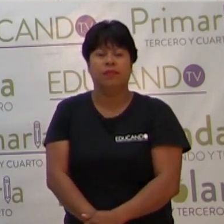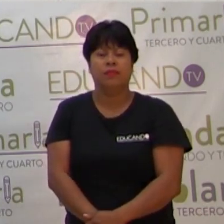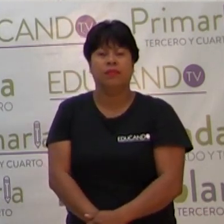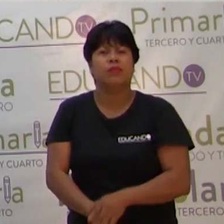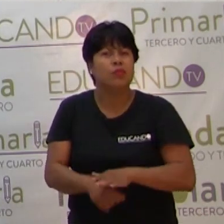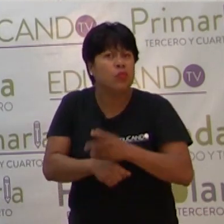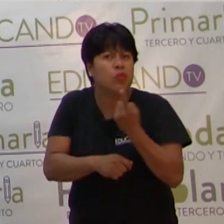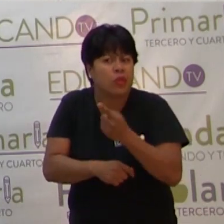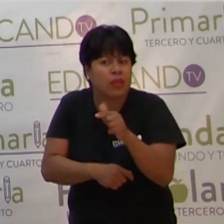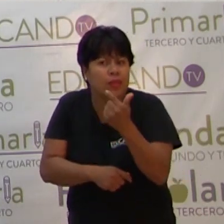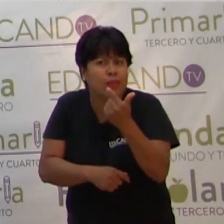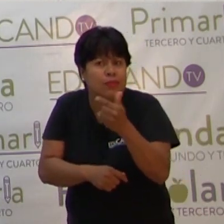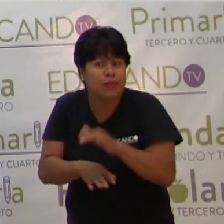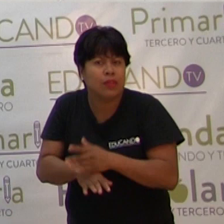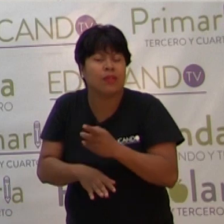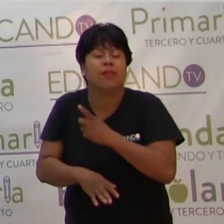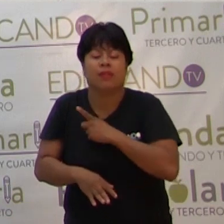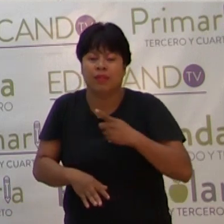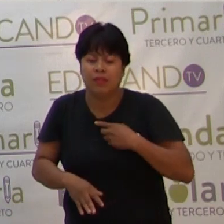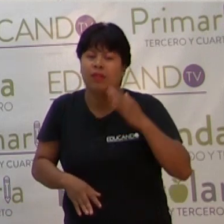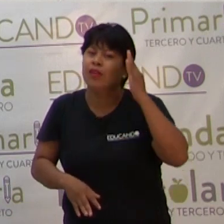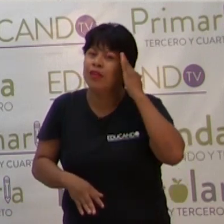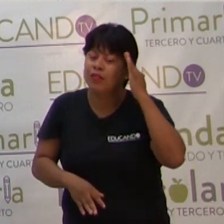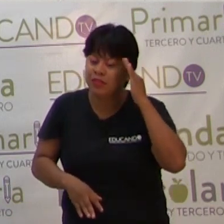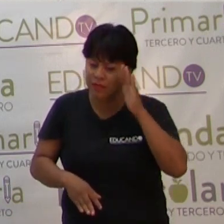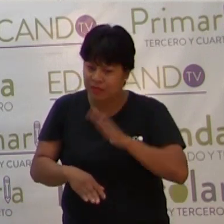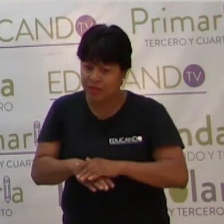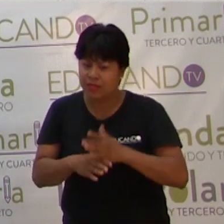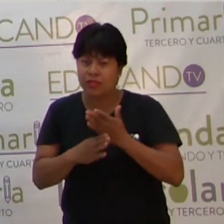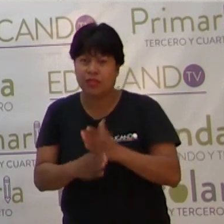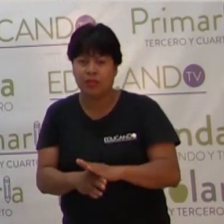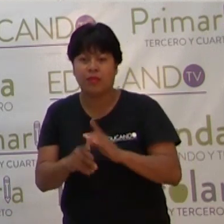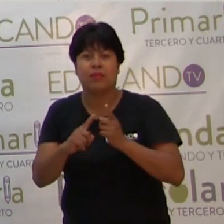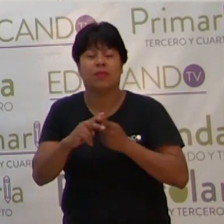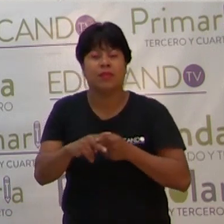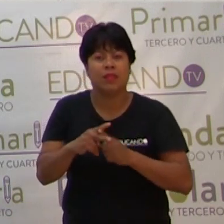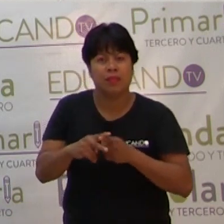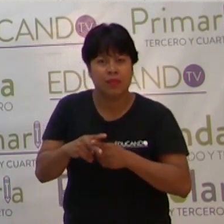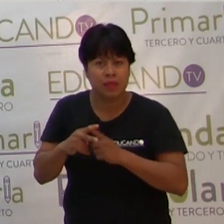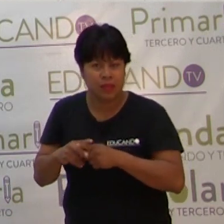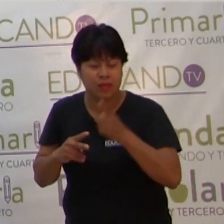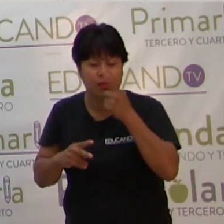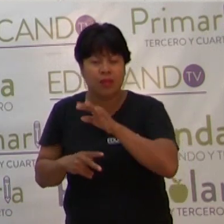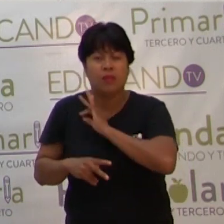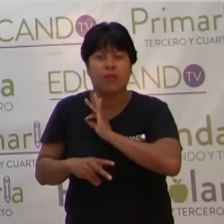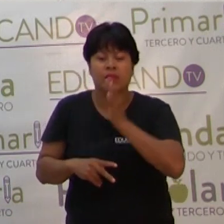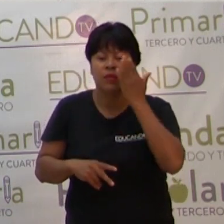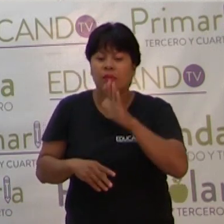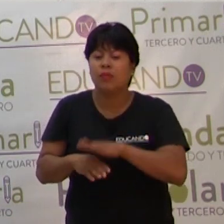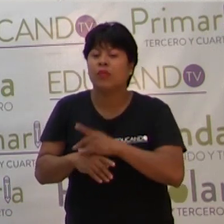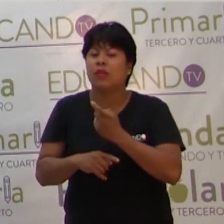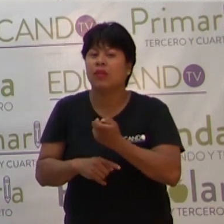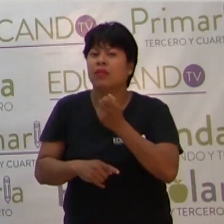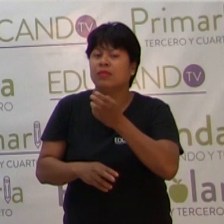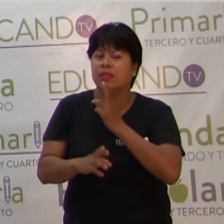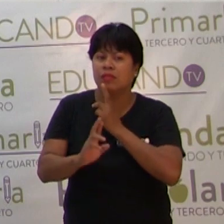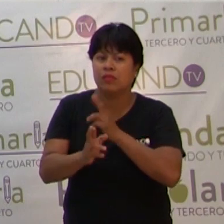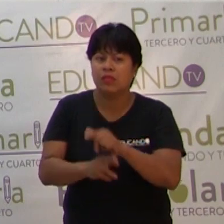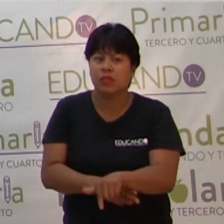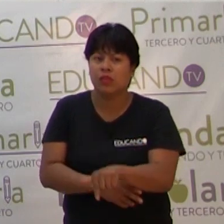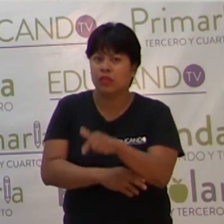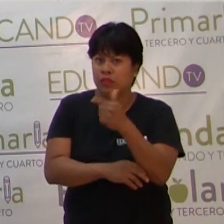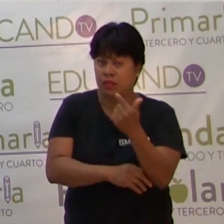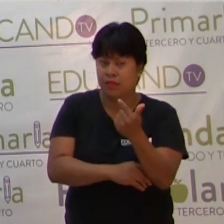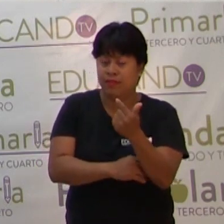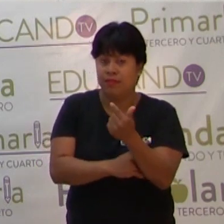¿Y por qué? Bueno, hay que conocer un poquito más acerca de las matemáticas para saber por qué el resultado correcto es el